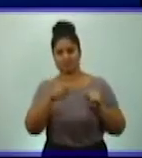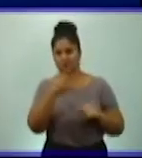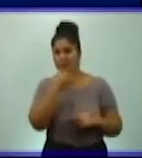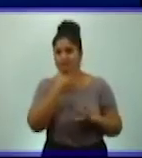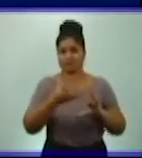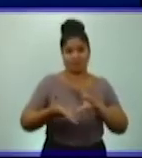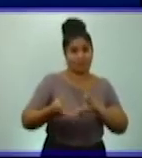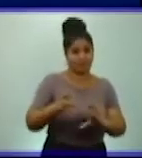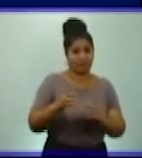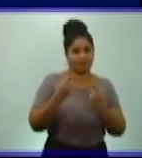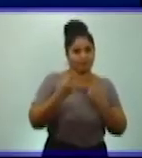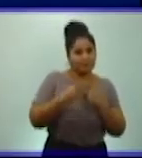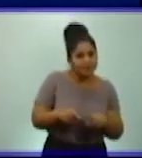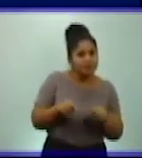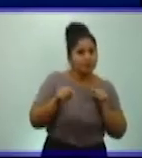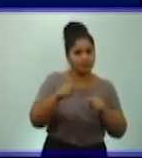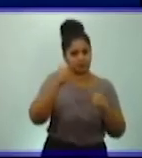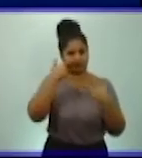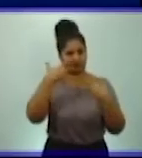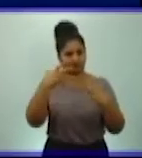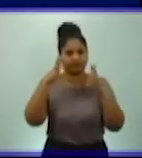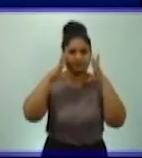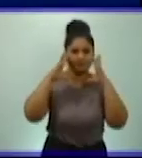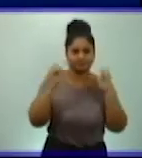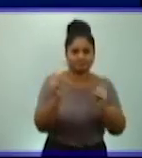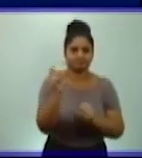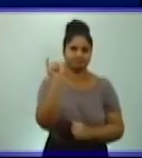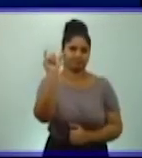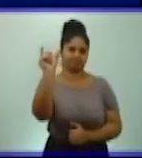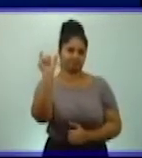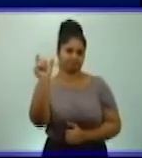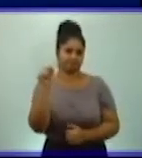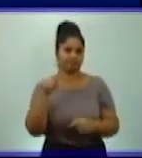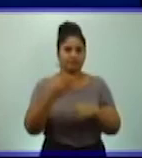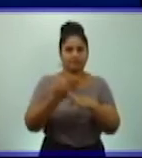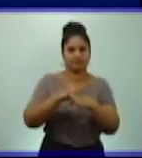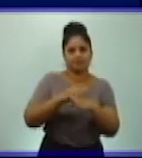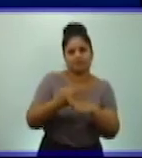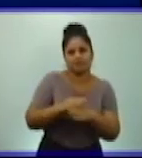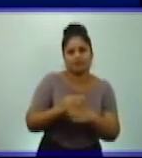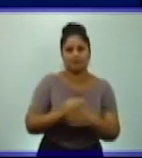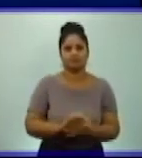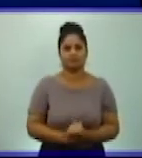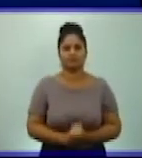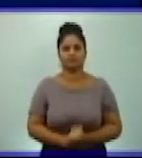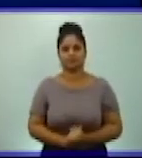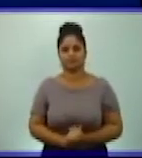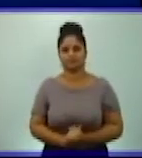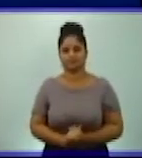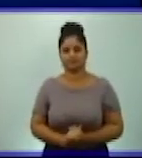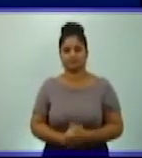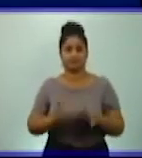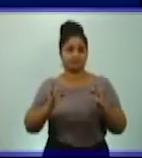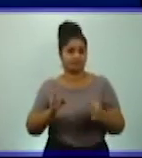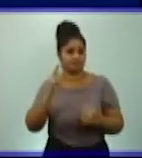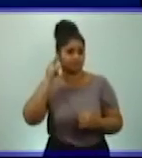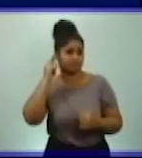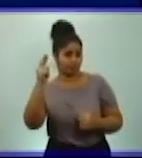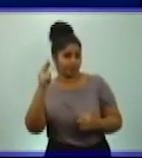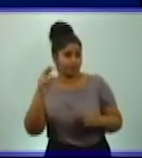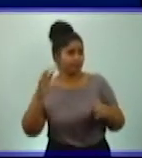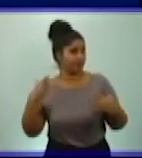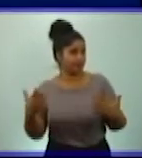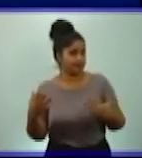poesía barroca. Por eso insisto una y otra vez en cada uno de los elementos que hemos utilizado, como los recursos expresivos, los elementos gramaticales, para